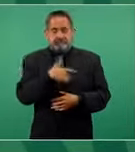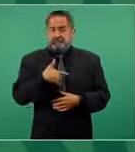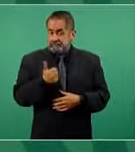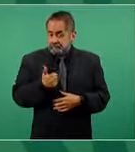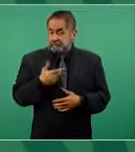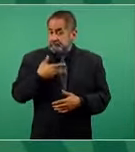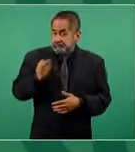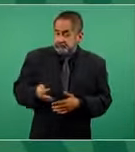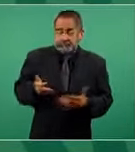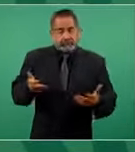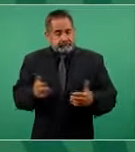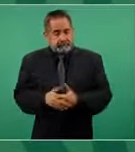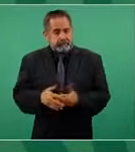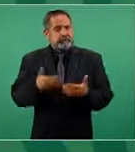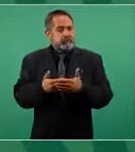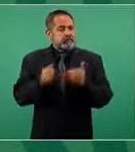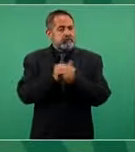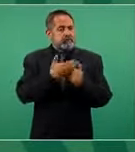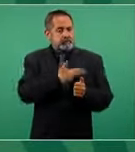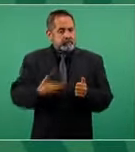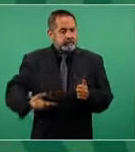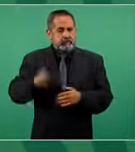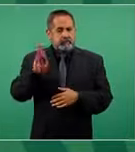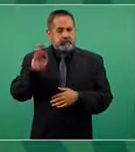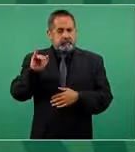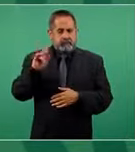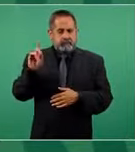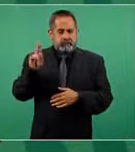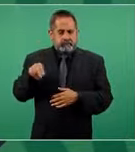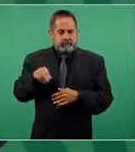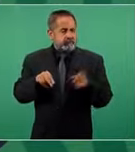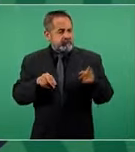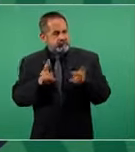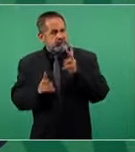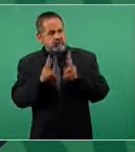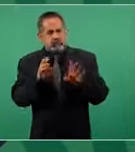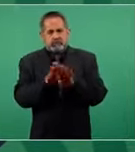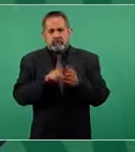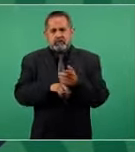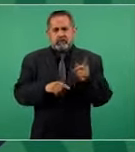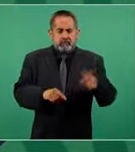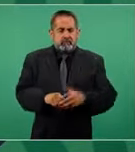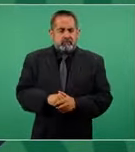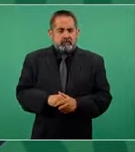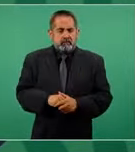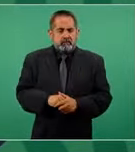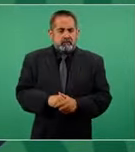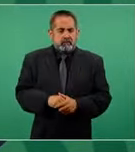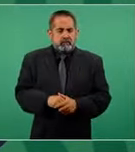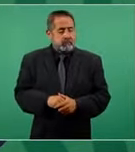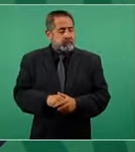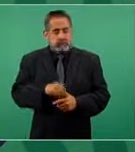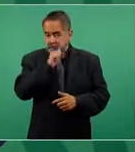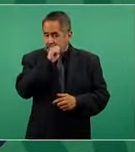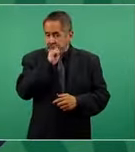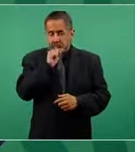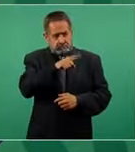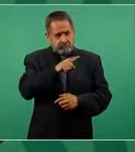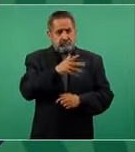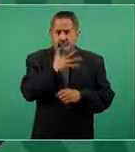Entonces, ahora con el presidente Biden, pues él lo ha